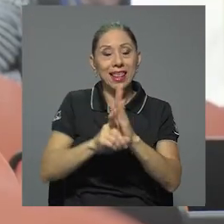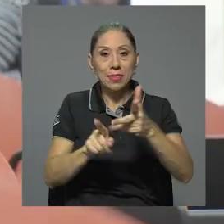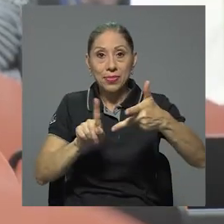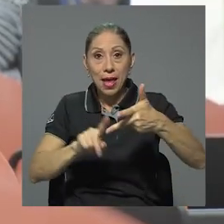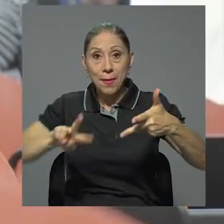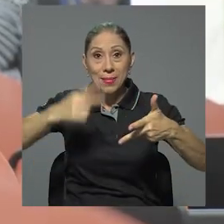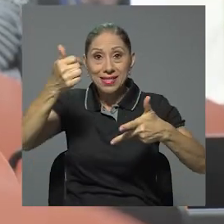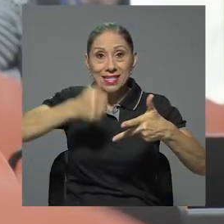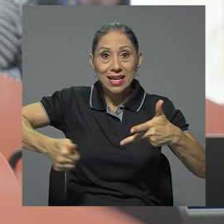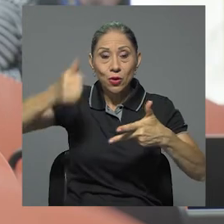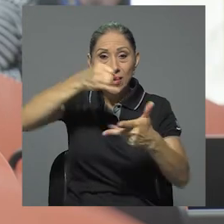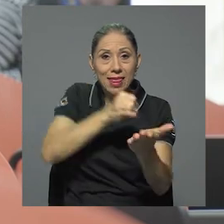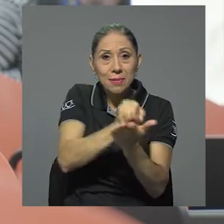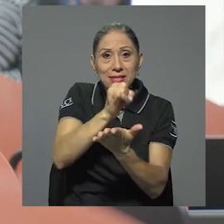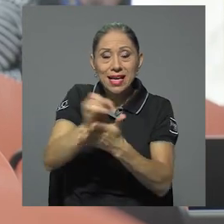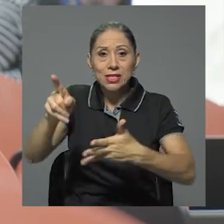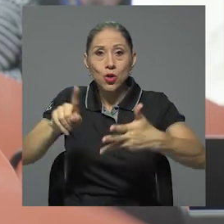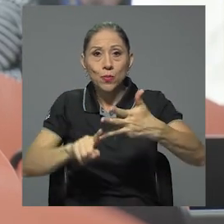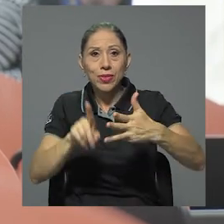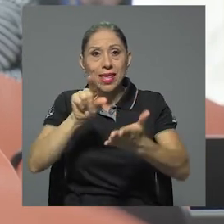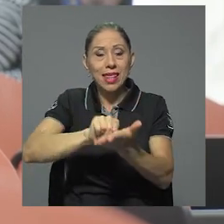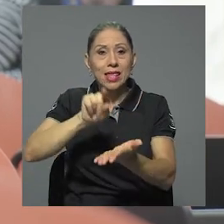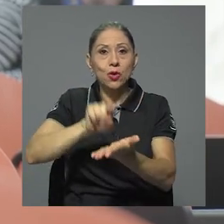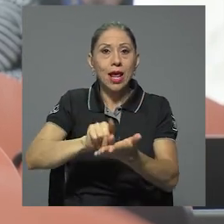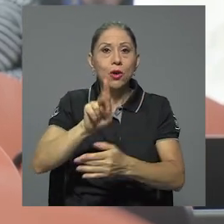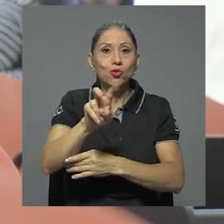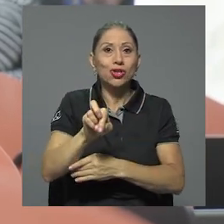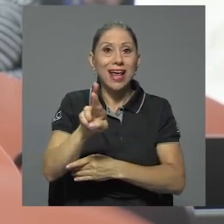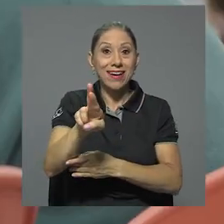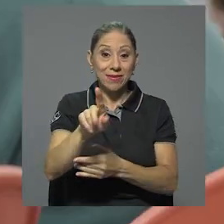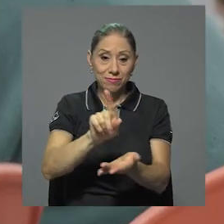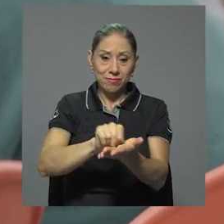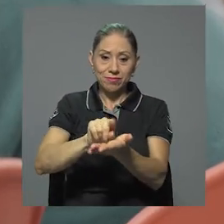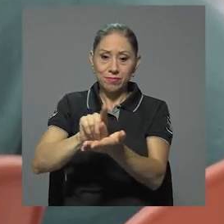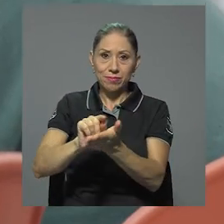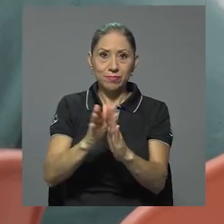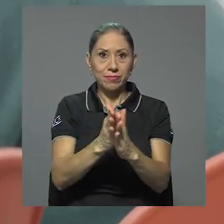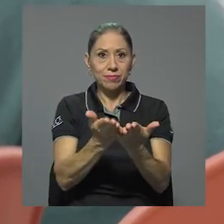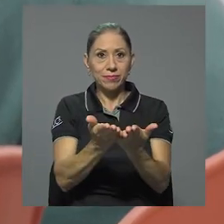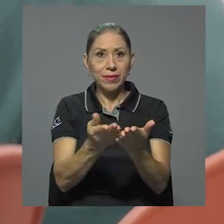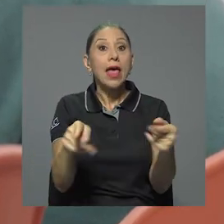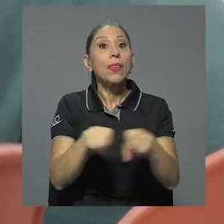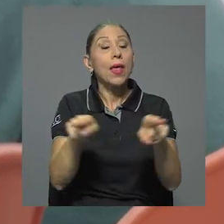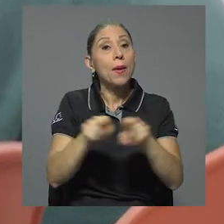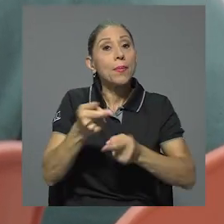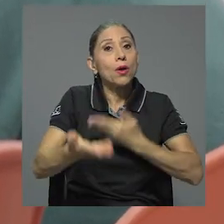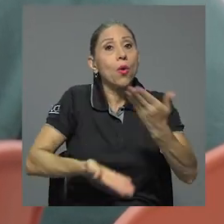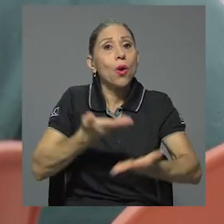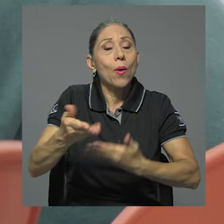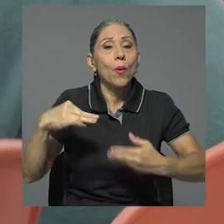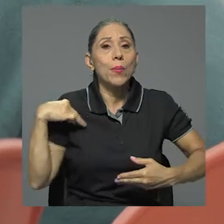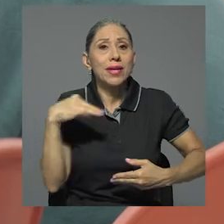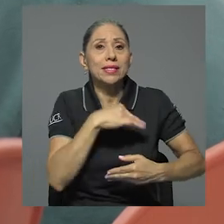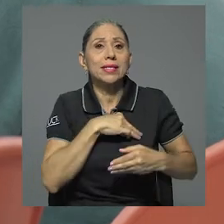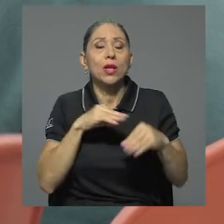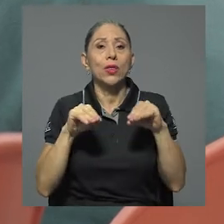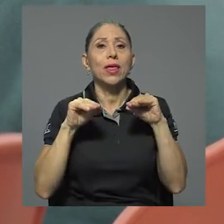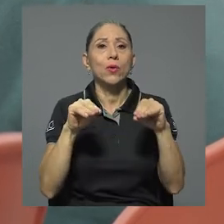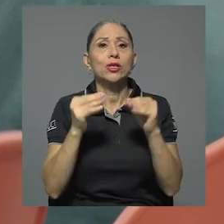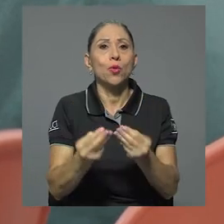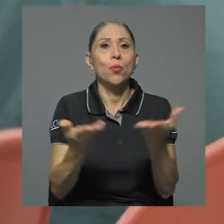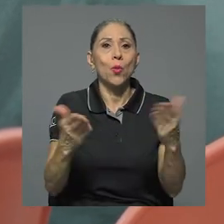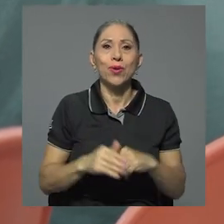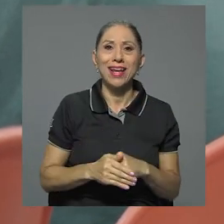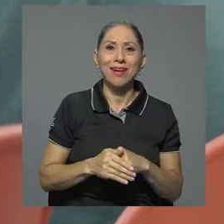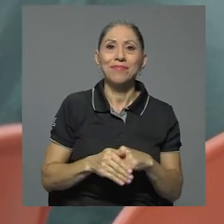de Investigación y la Editorial de la UCR en la impresión de los folletos. De igual manera, colabora el Ministerio de Educación Pública,